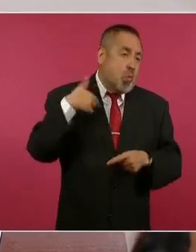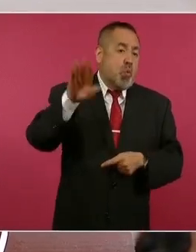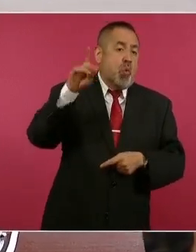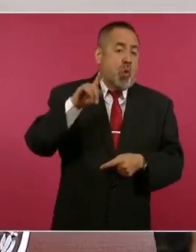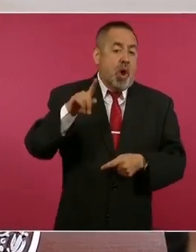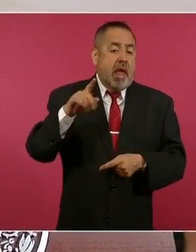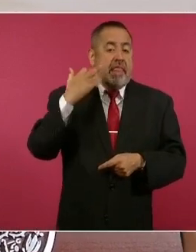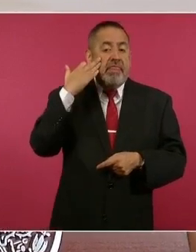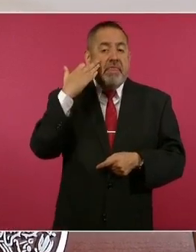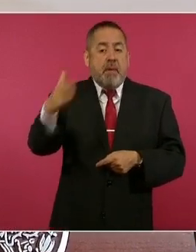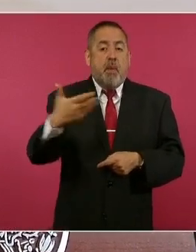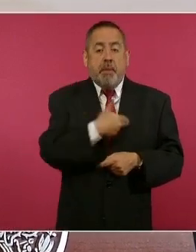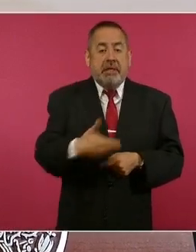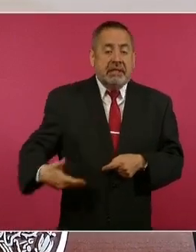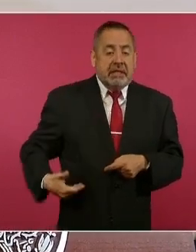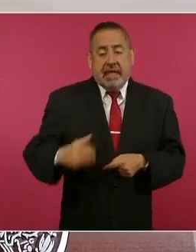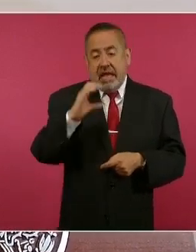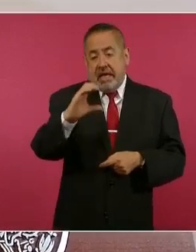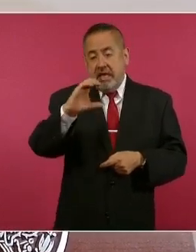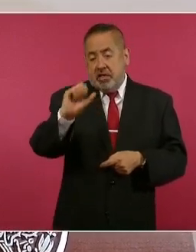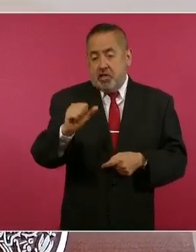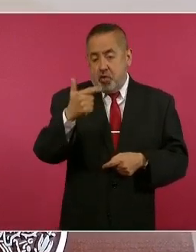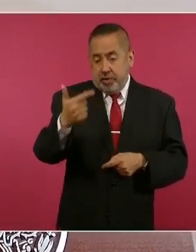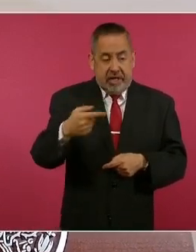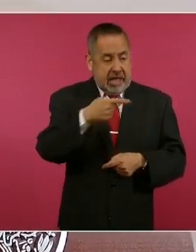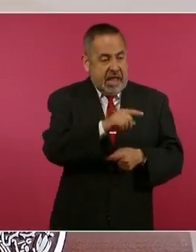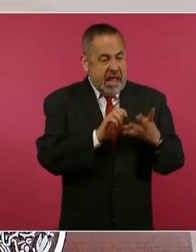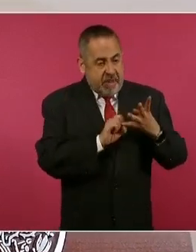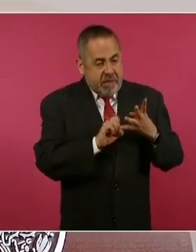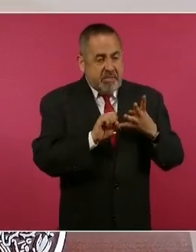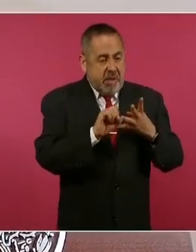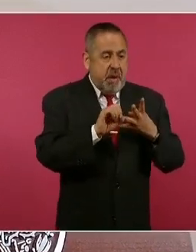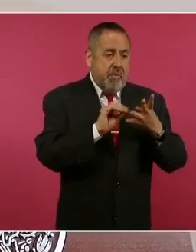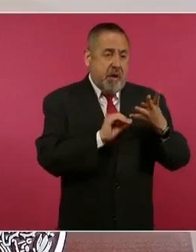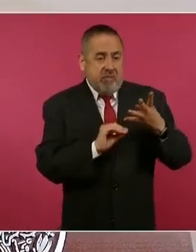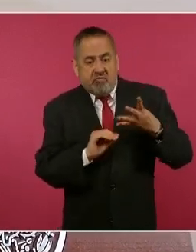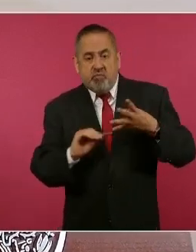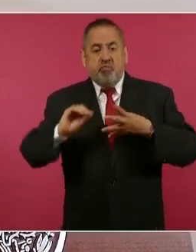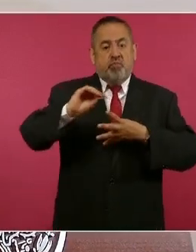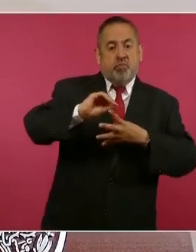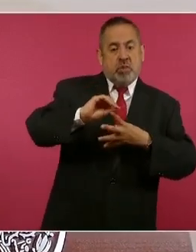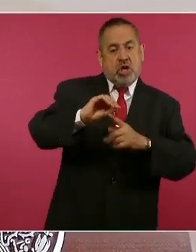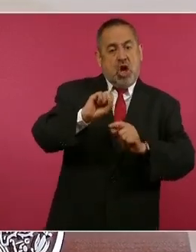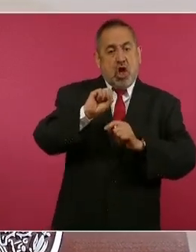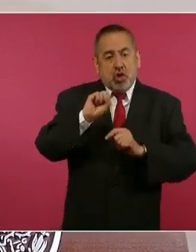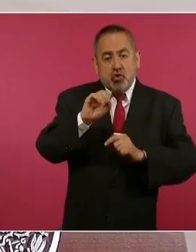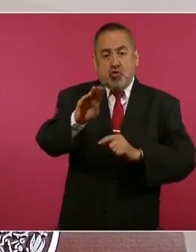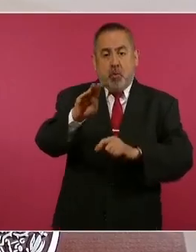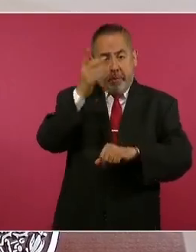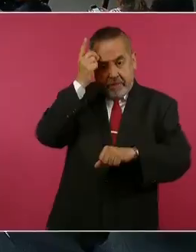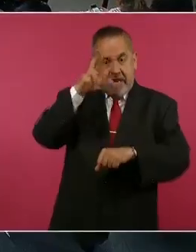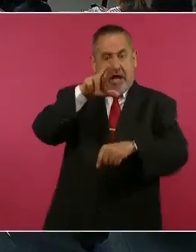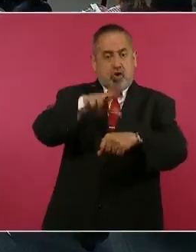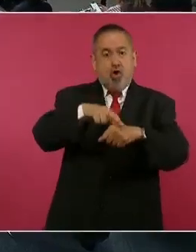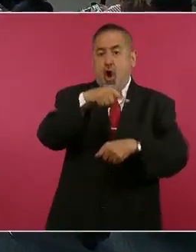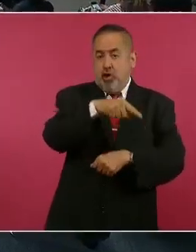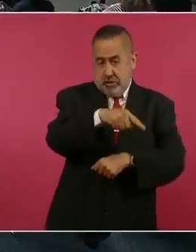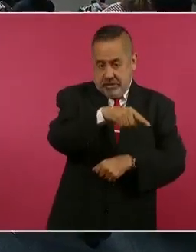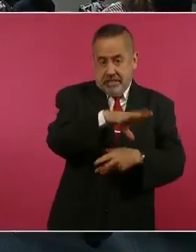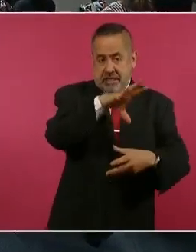de Gortari y que llegó a ser subdirector operativo de